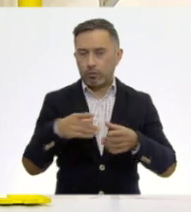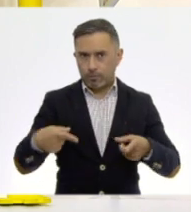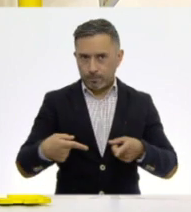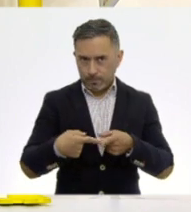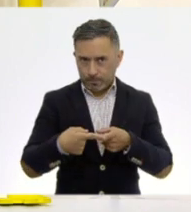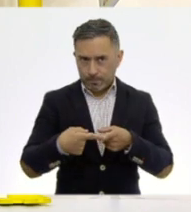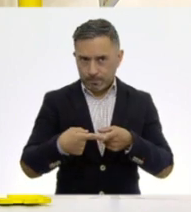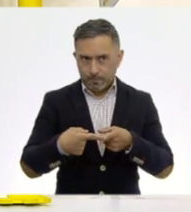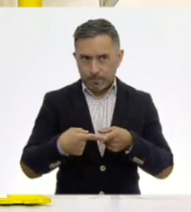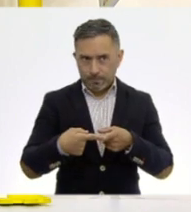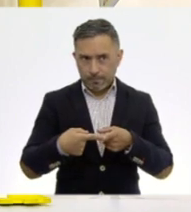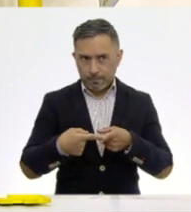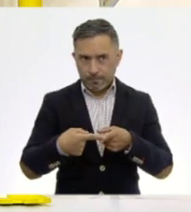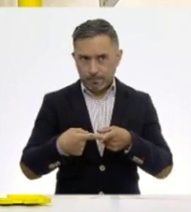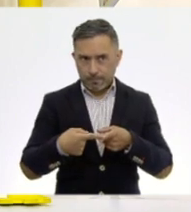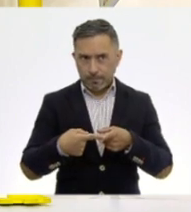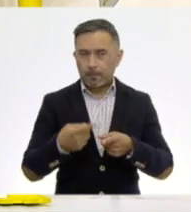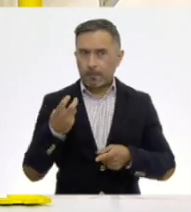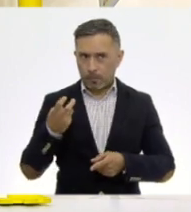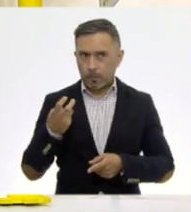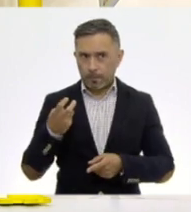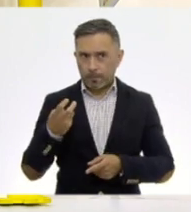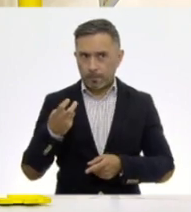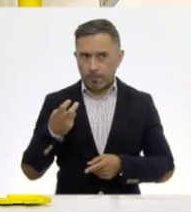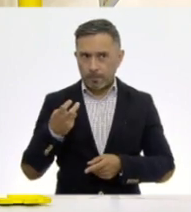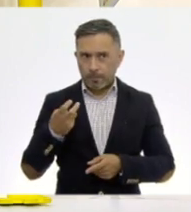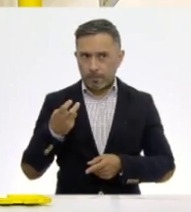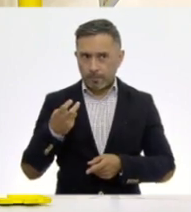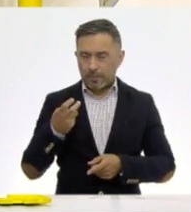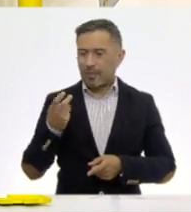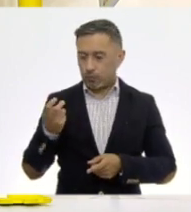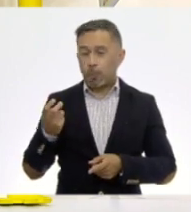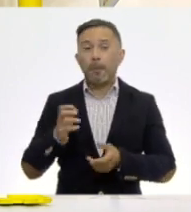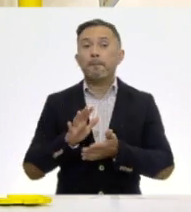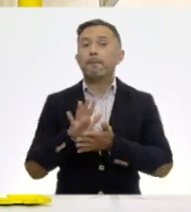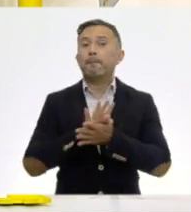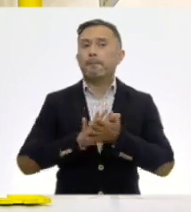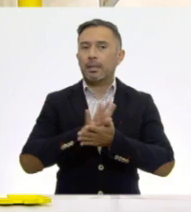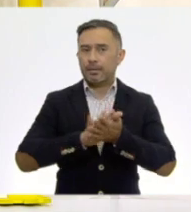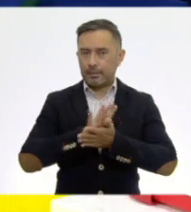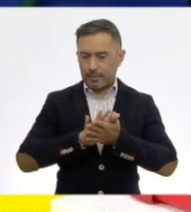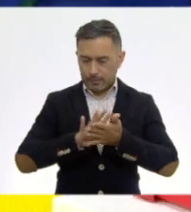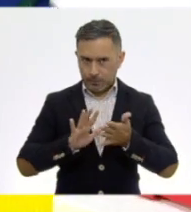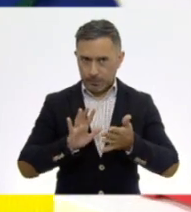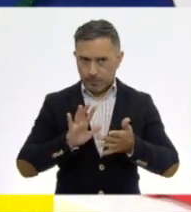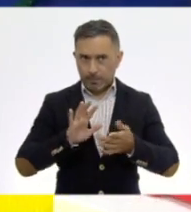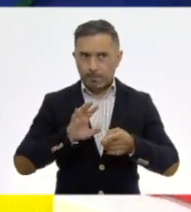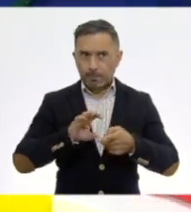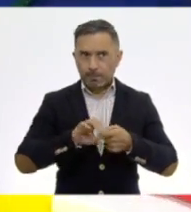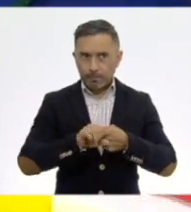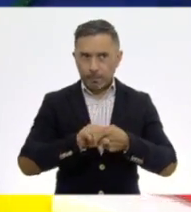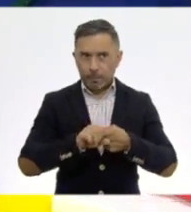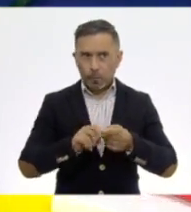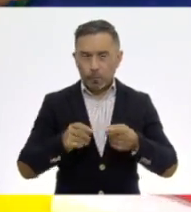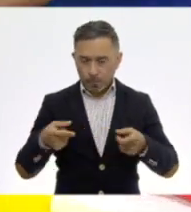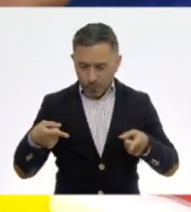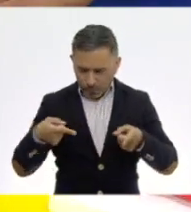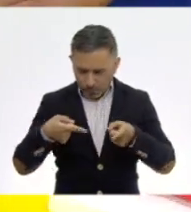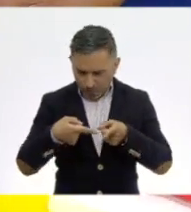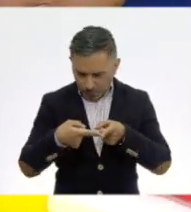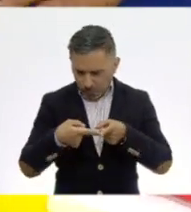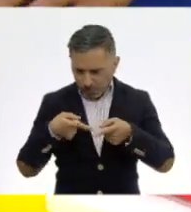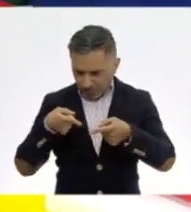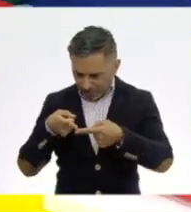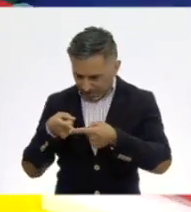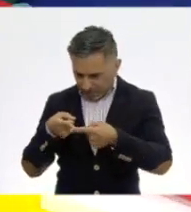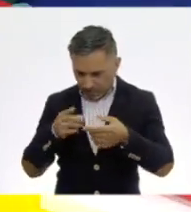¿No? Exactamente. Voy a quitar esto. Aquí vamos a utilizar esta plastilina. Y la unimos con esta otra.